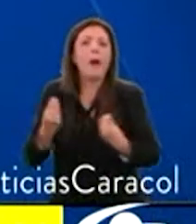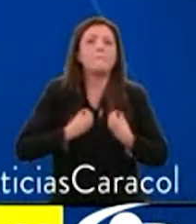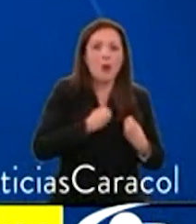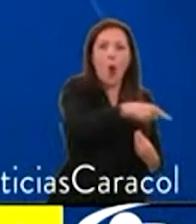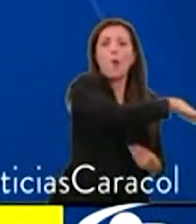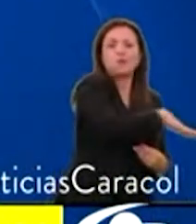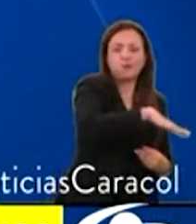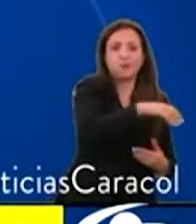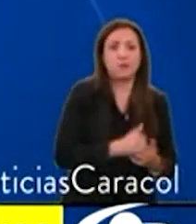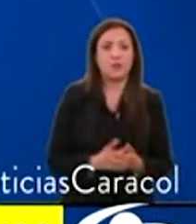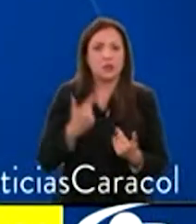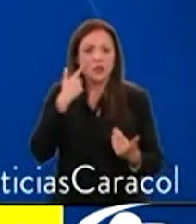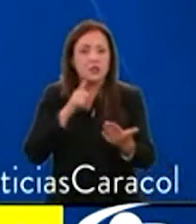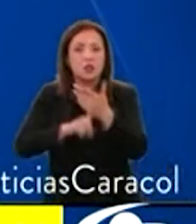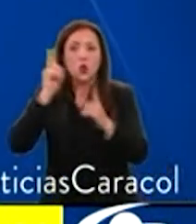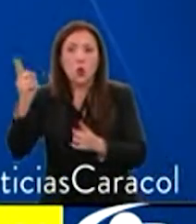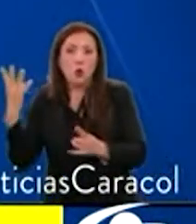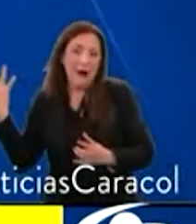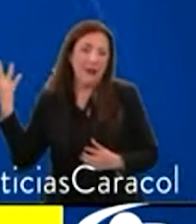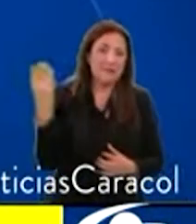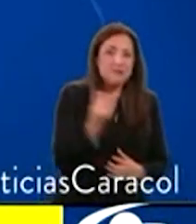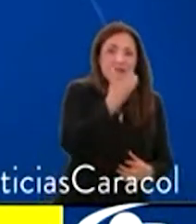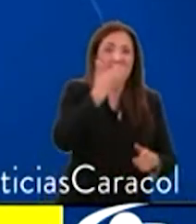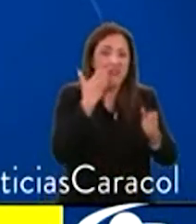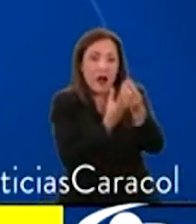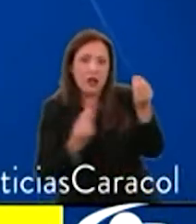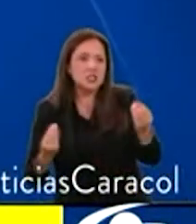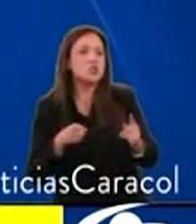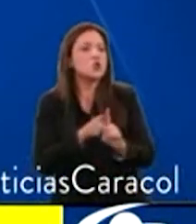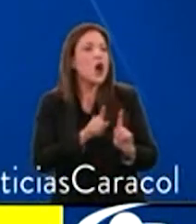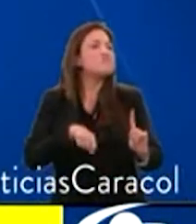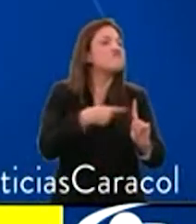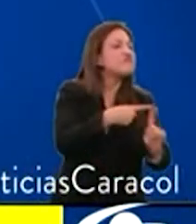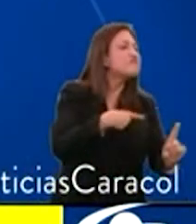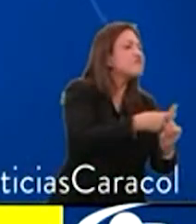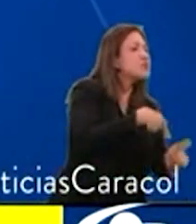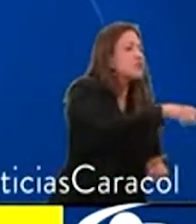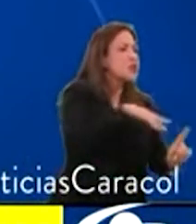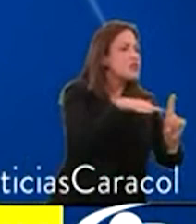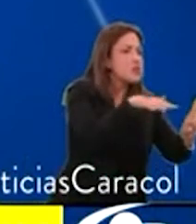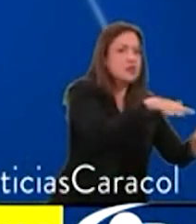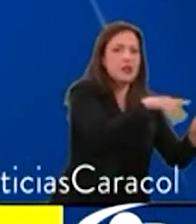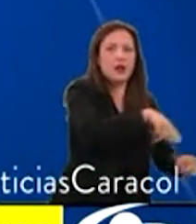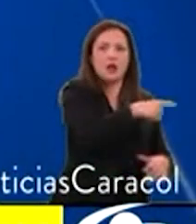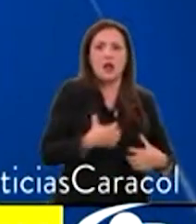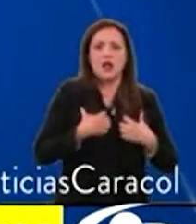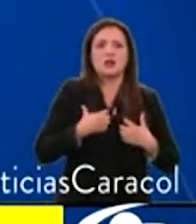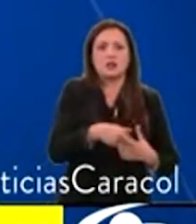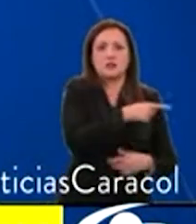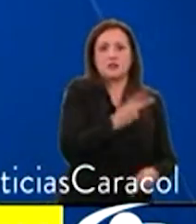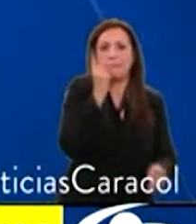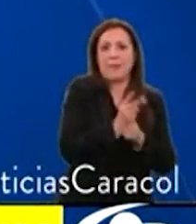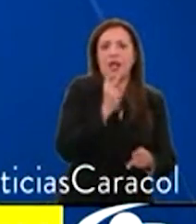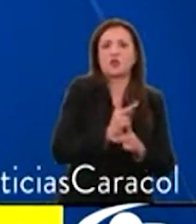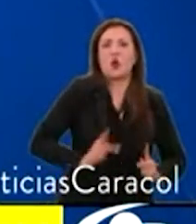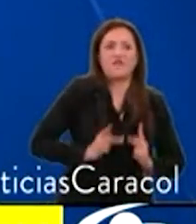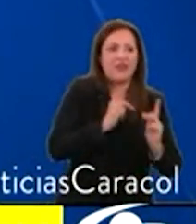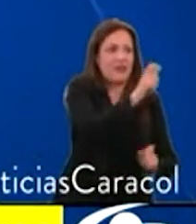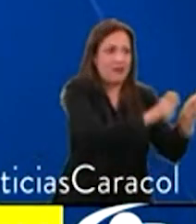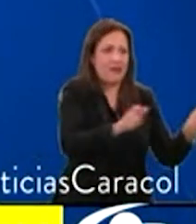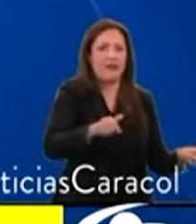venido amenazando y estigmatizando a cada uno de los líderes, lo cual pues pone en riesgo la vida de cada uno y la